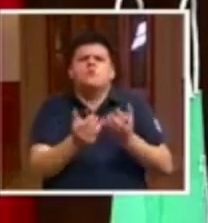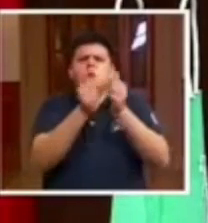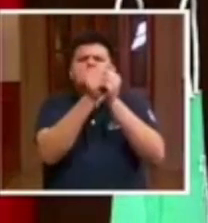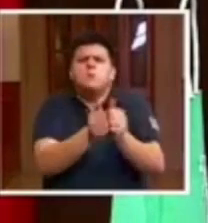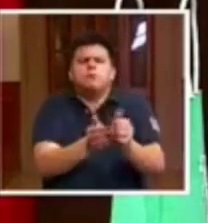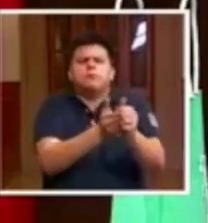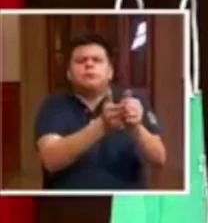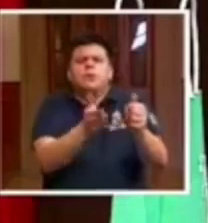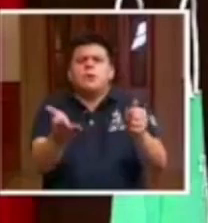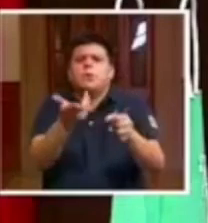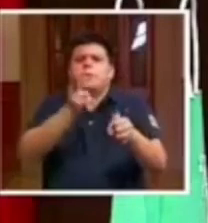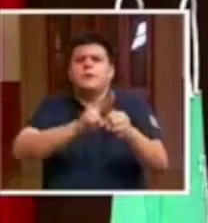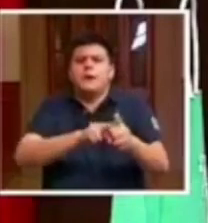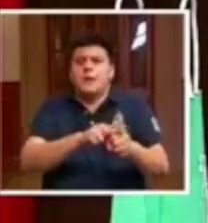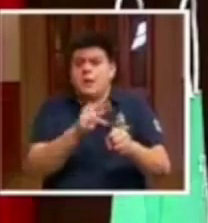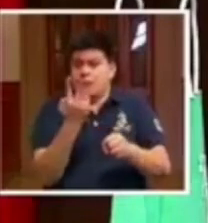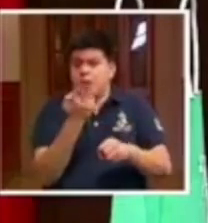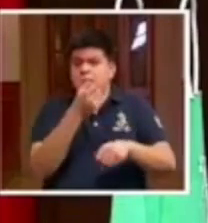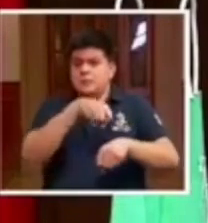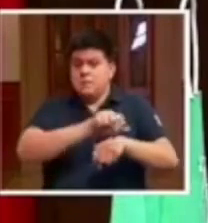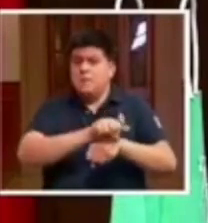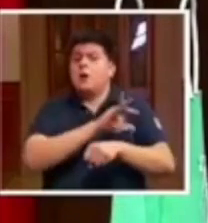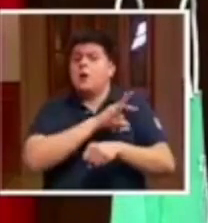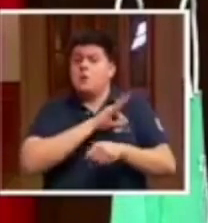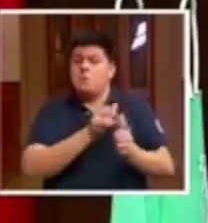semanas pueden durar meses